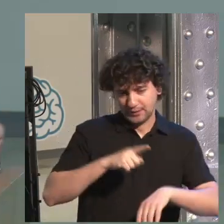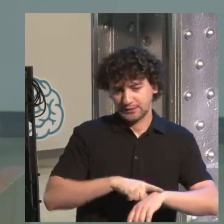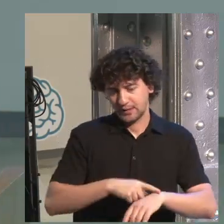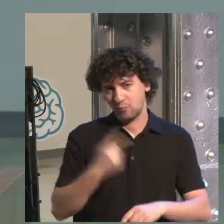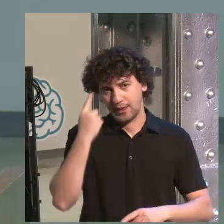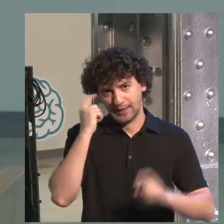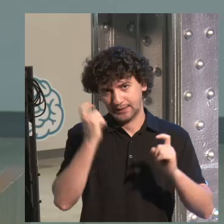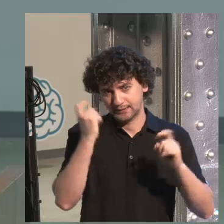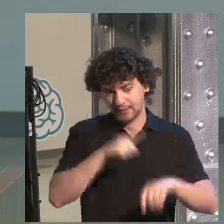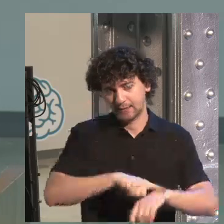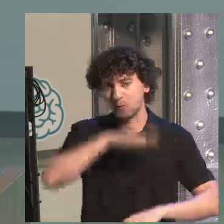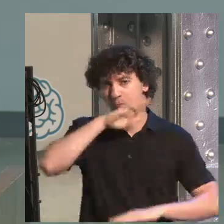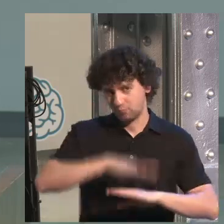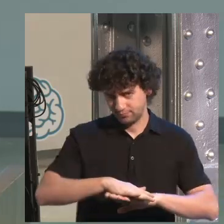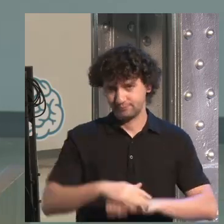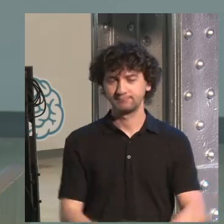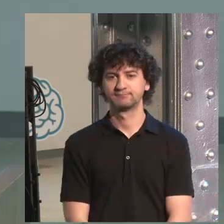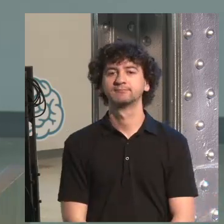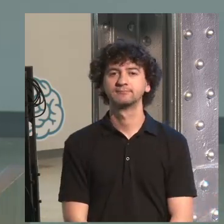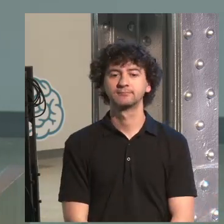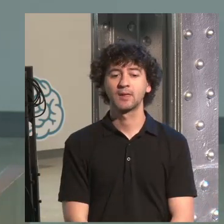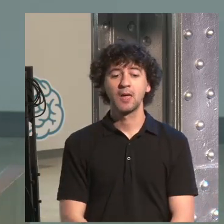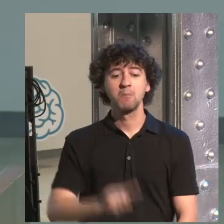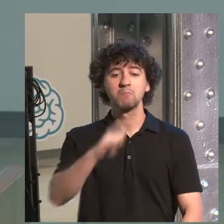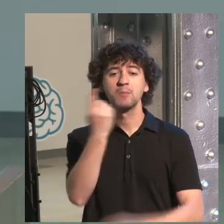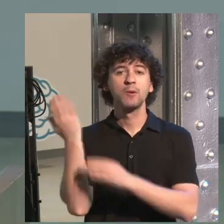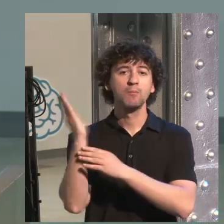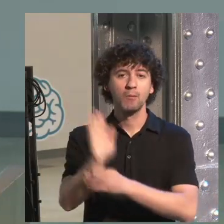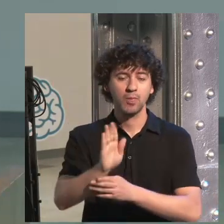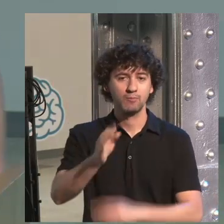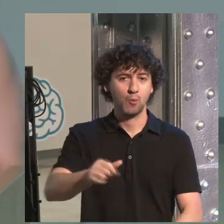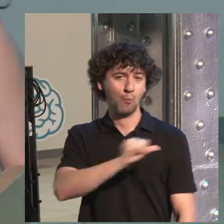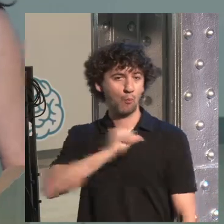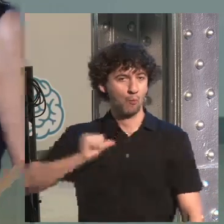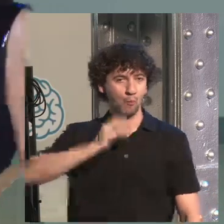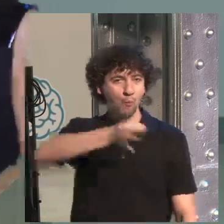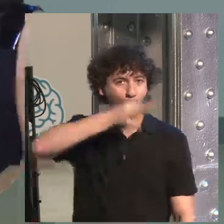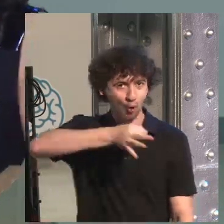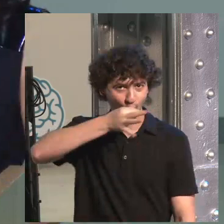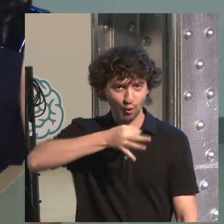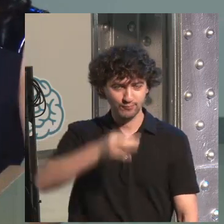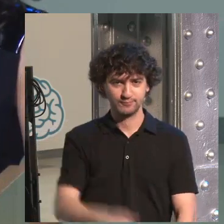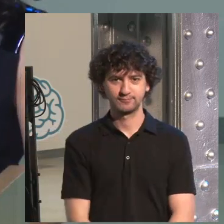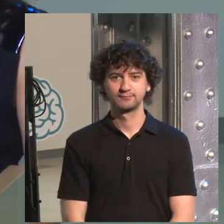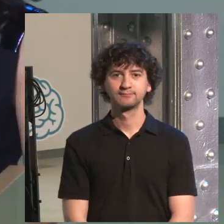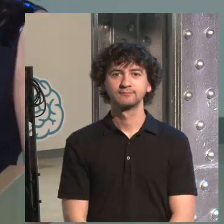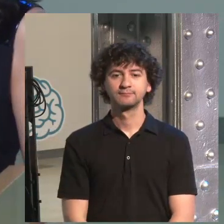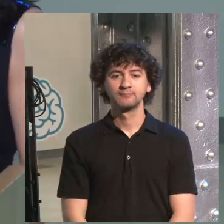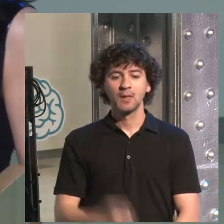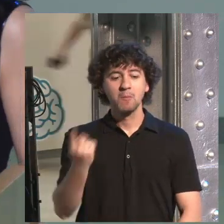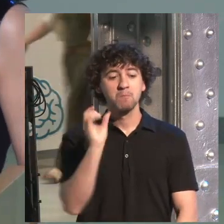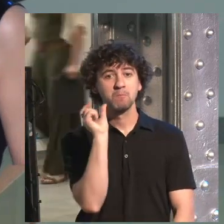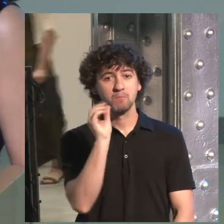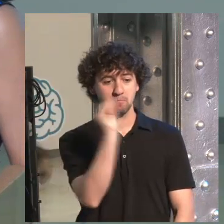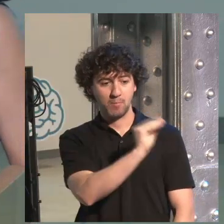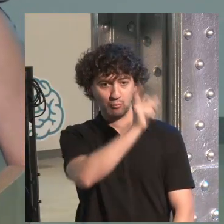sean cumplidores. Nuestra primera ponencia es un monólogo que se hace una pregunta a nuestro invitado,